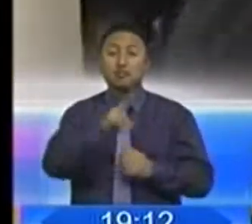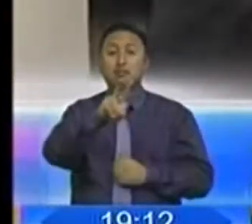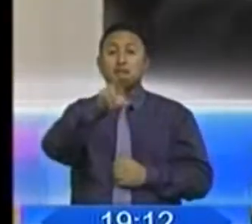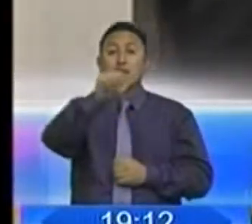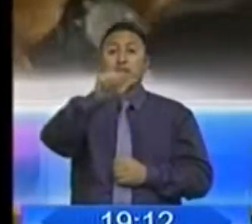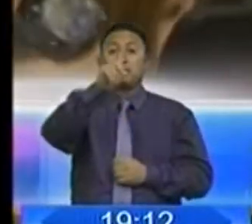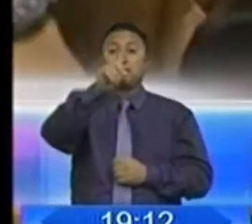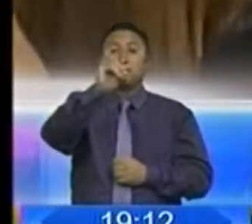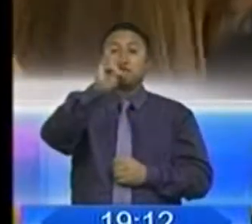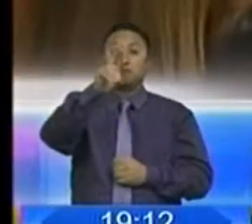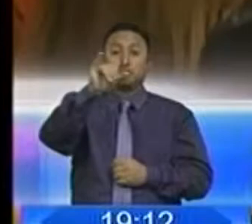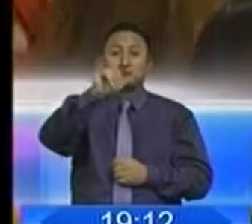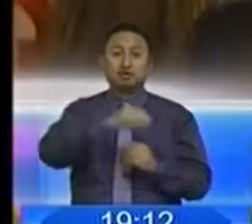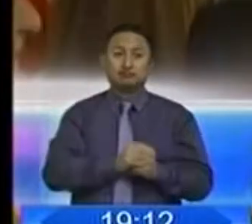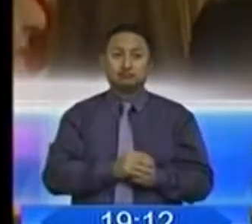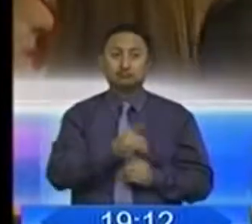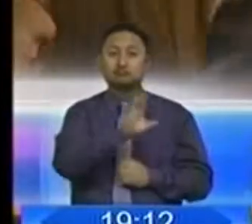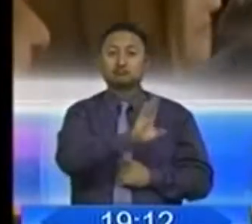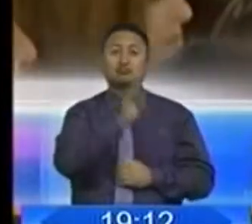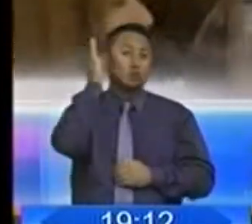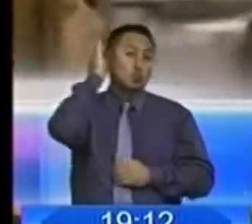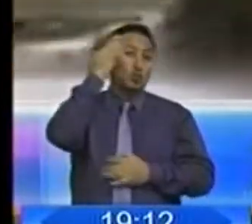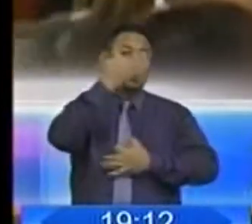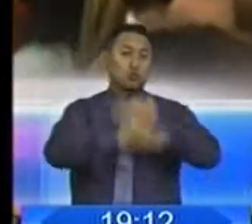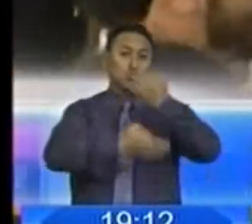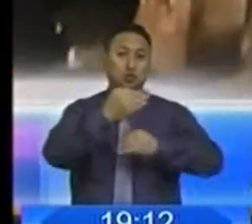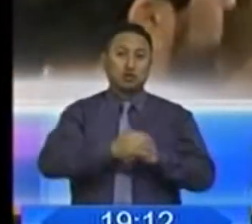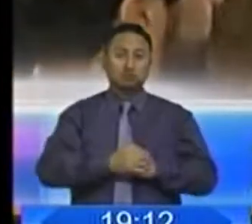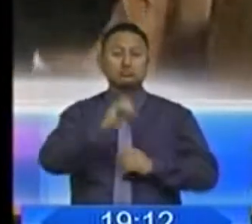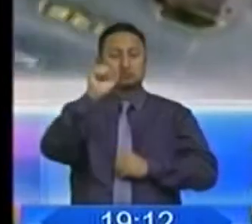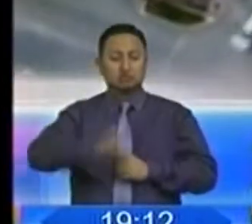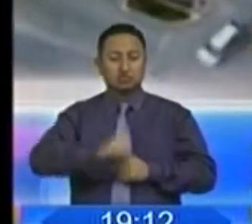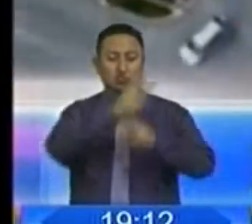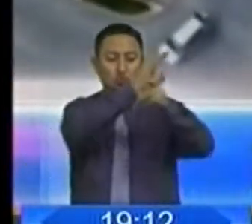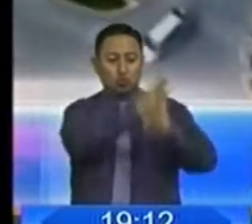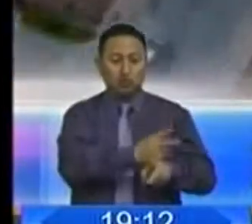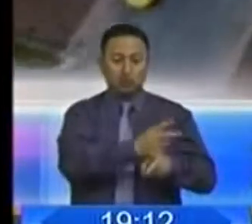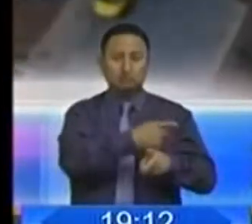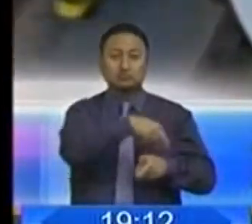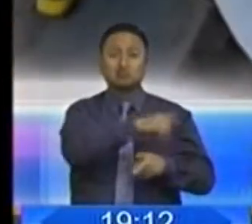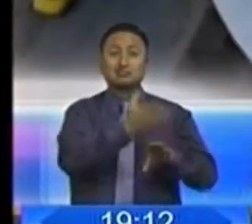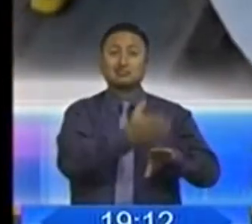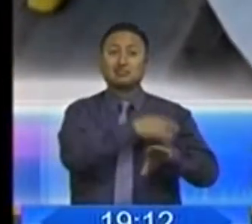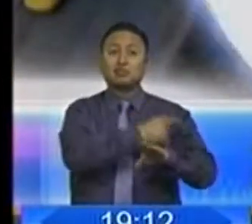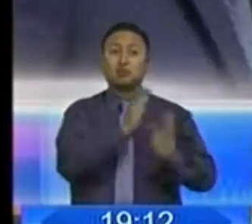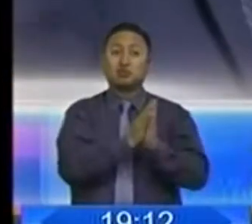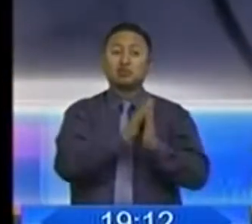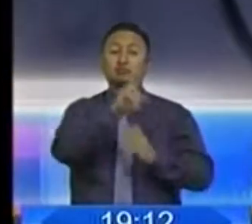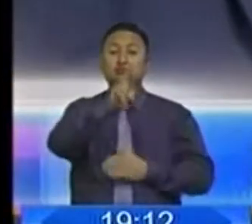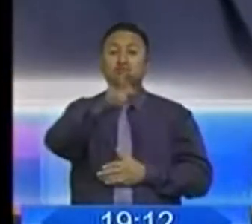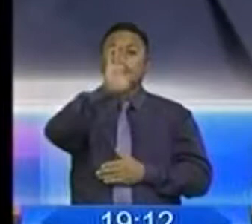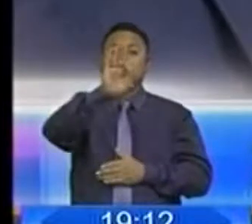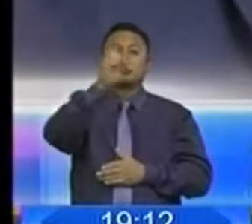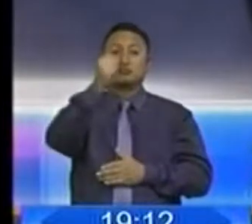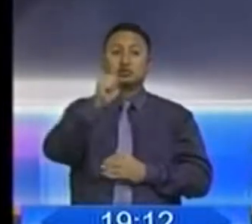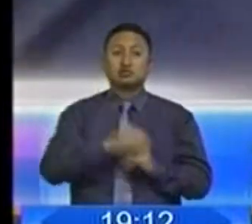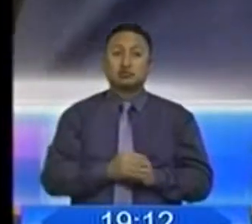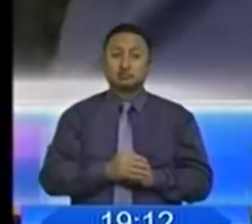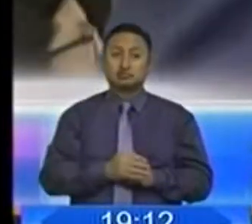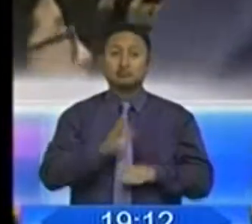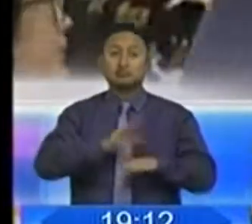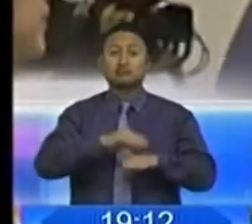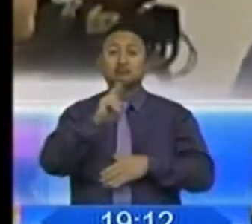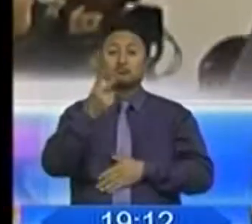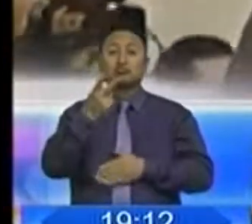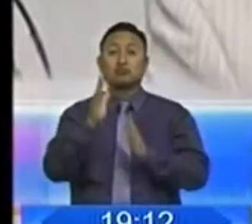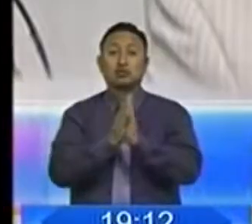de Guayaquil, la juez constitucional ha ratificado la acción de protección solicitada por RTS frente a